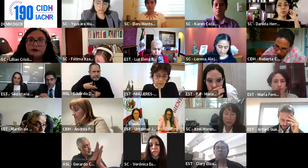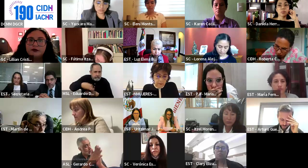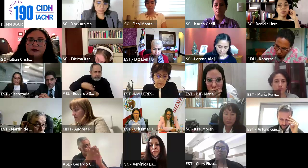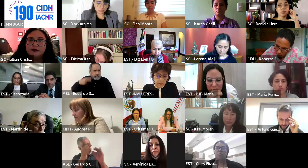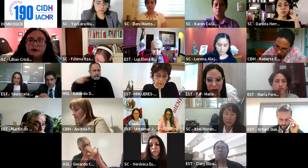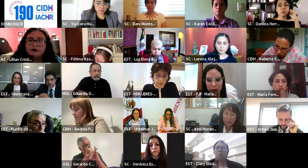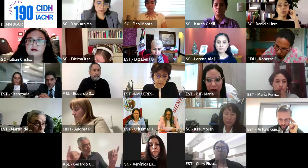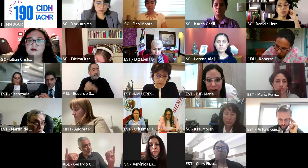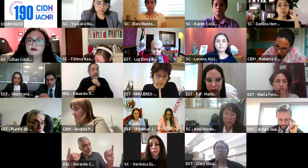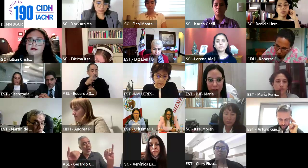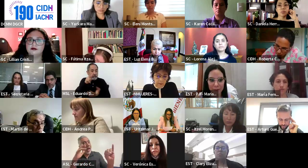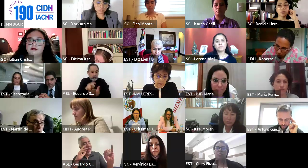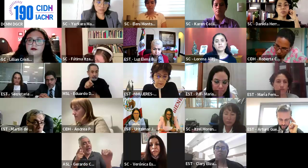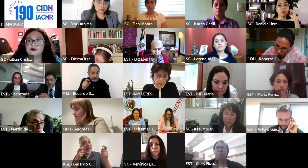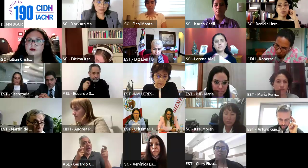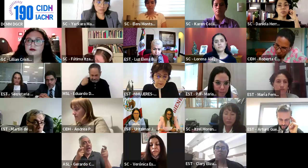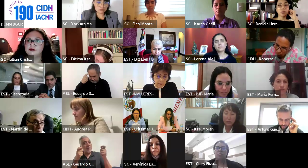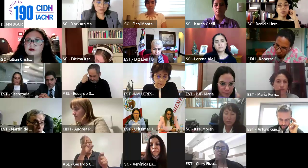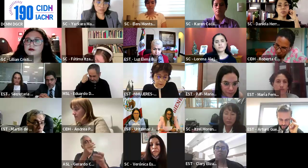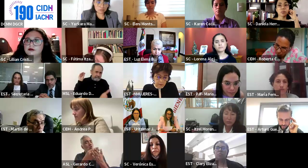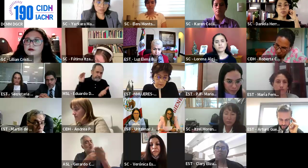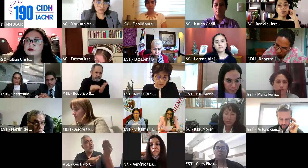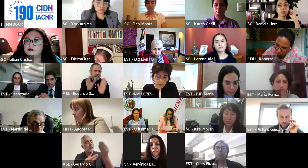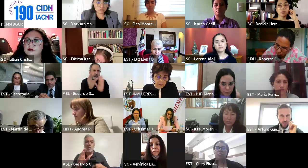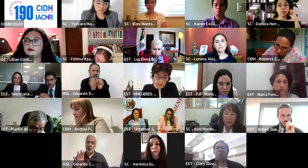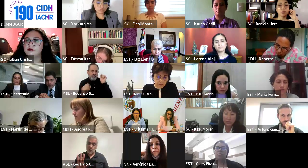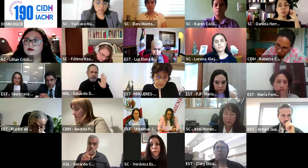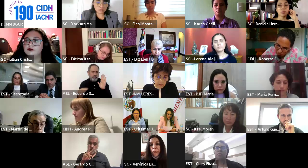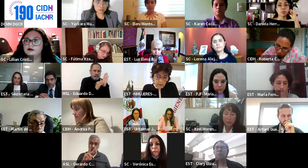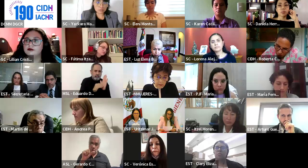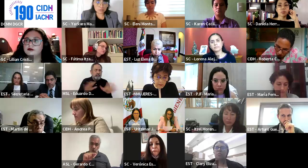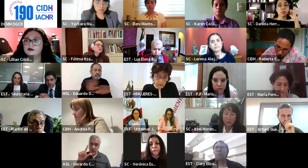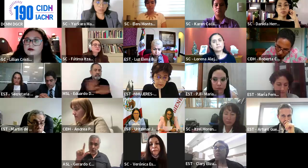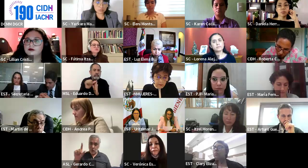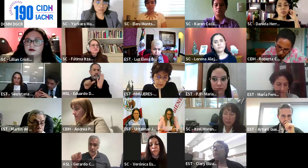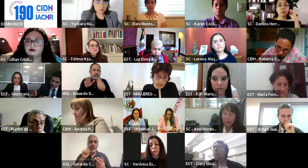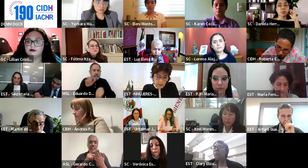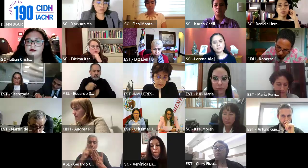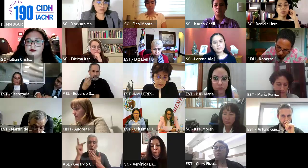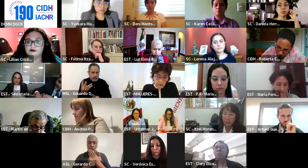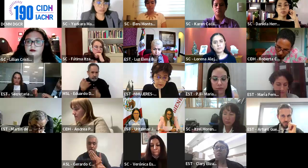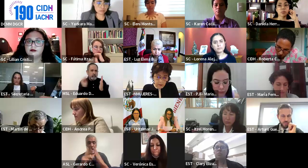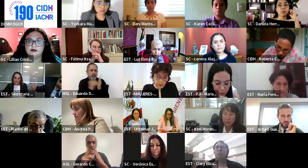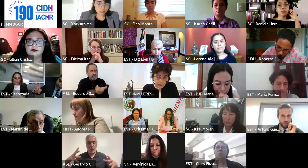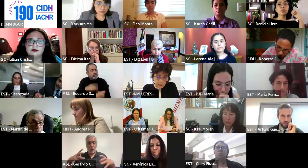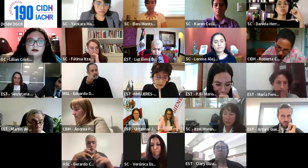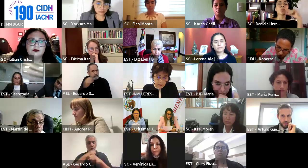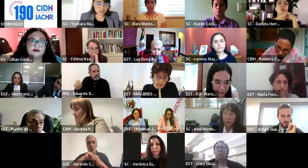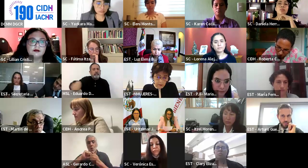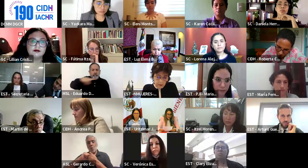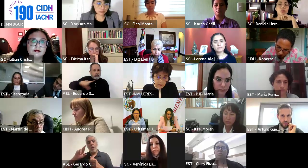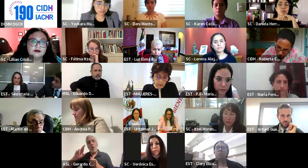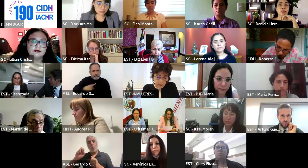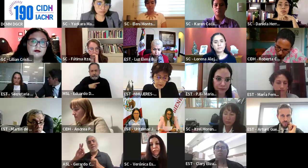2020, esta política de bienestar se consolidó a nivel constitucional, con la reforma al artículo 4 estableciendo la obligación del Estado